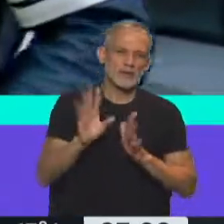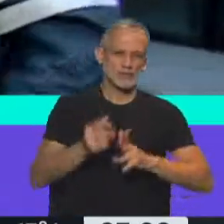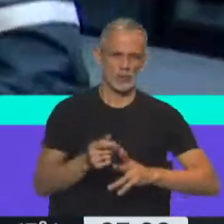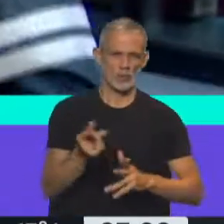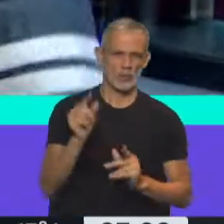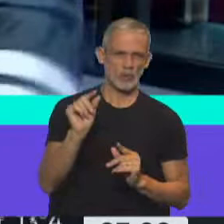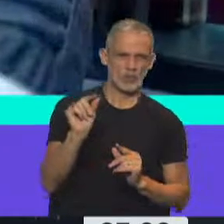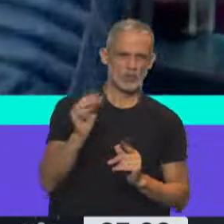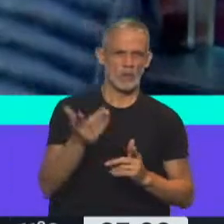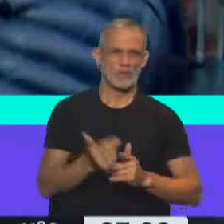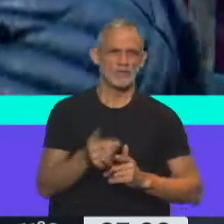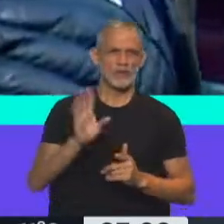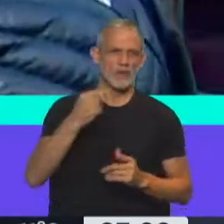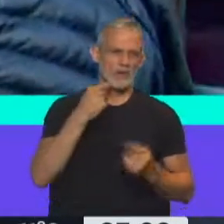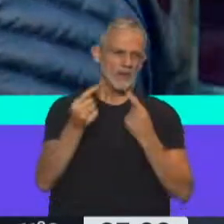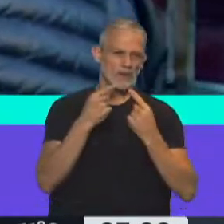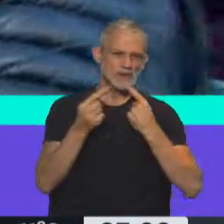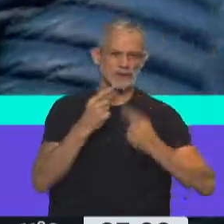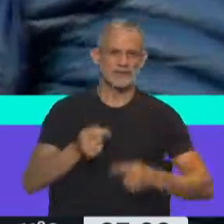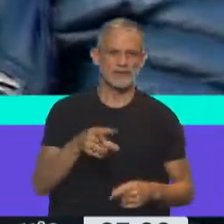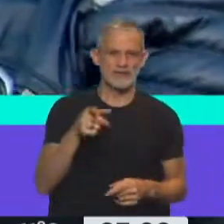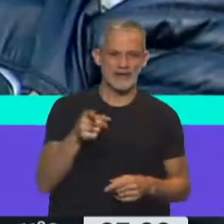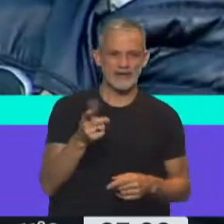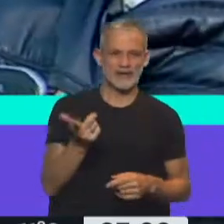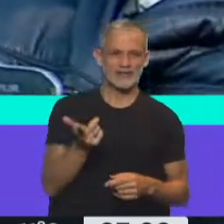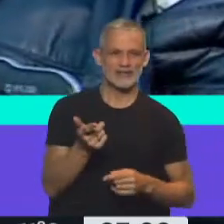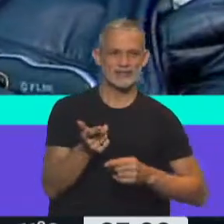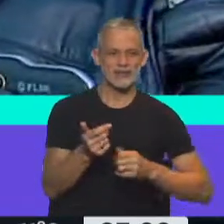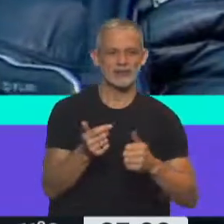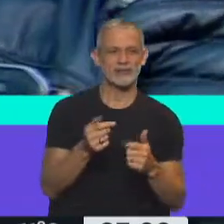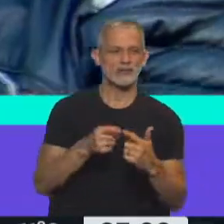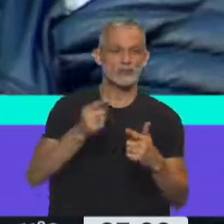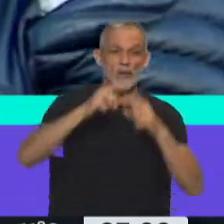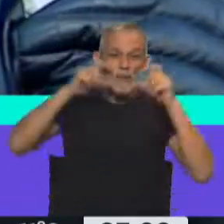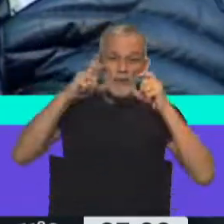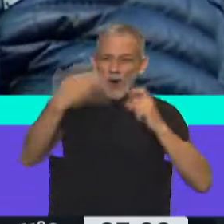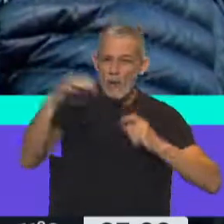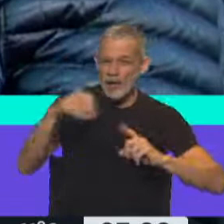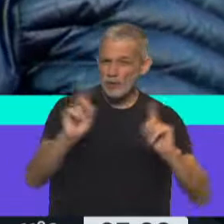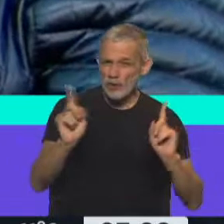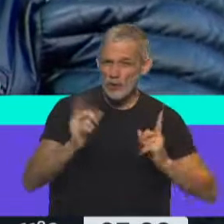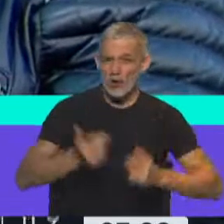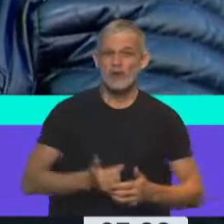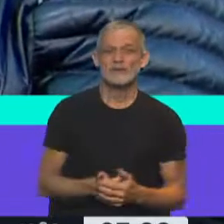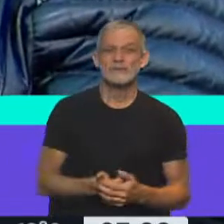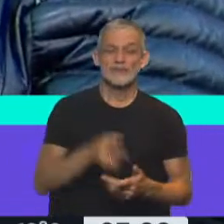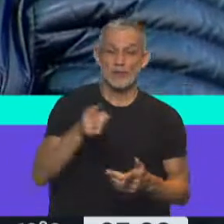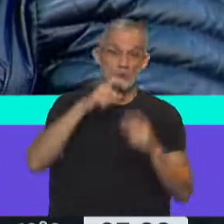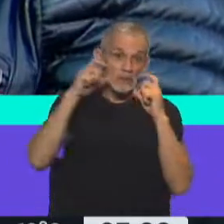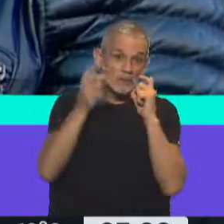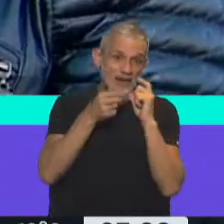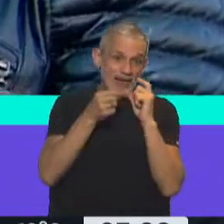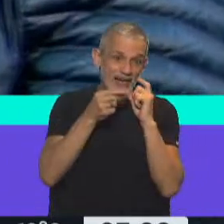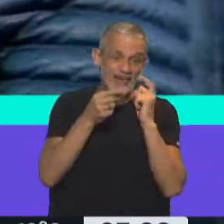Vamos a preguntarle, bueno, ya a partir de hoy no es obligatorio circular con el barbijo puesto en espacios abiertos. Ustedes veo que ya no lo